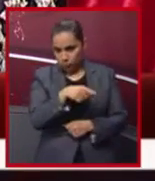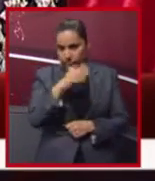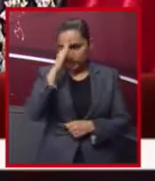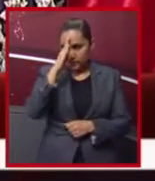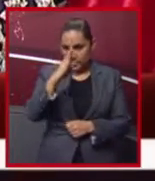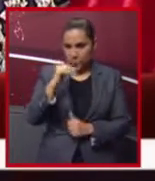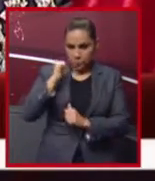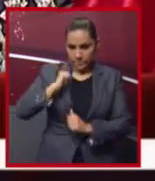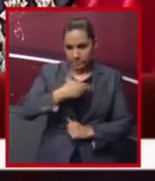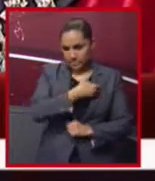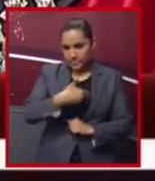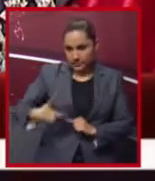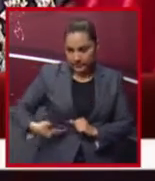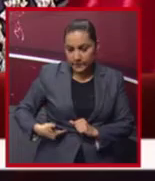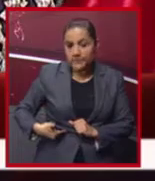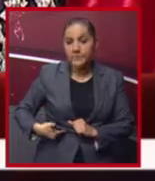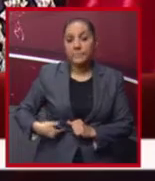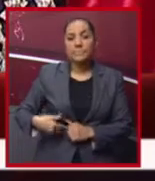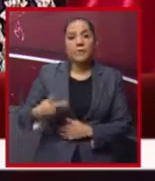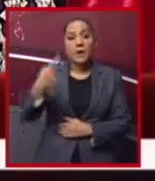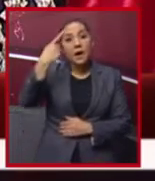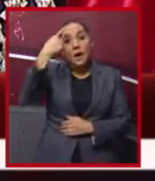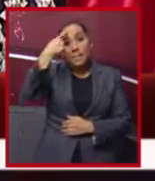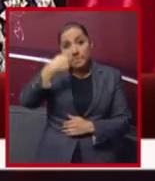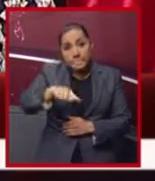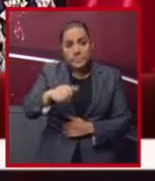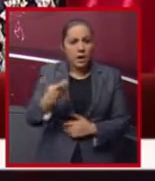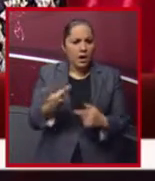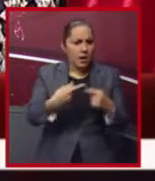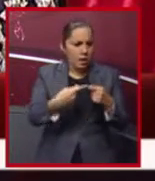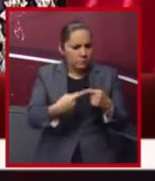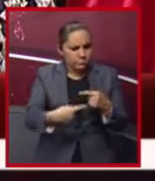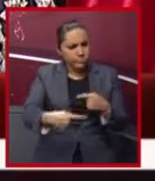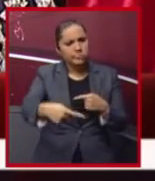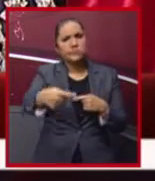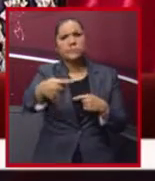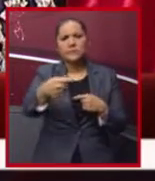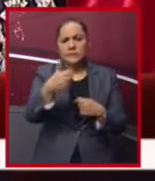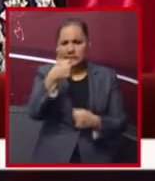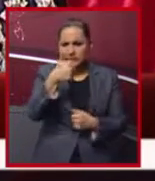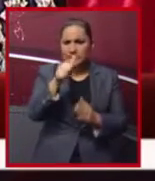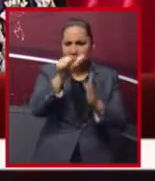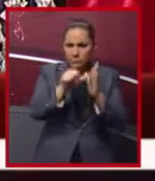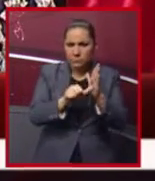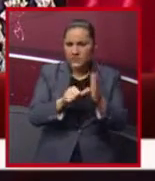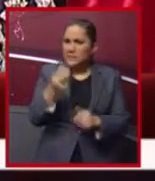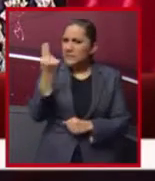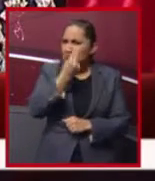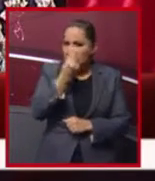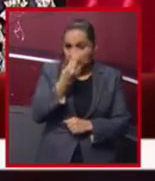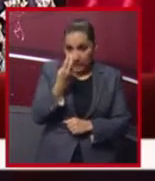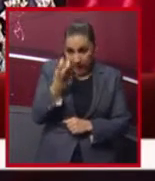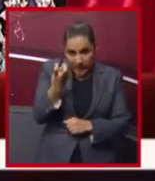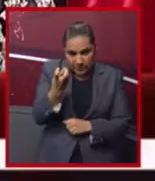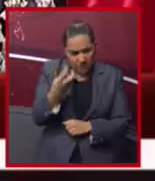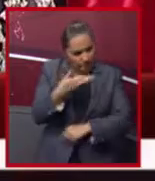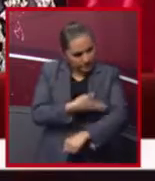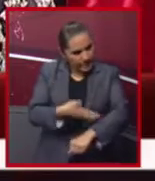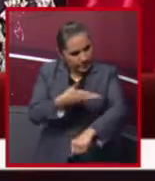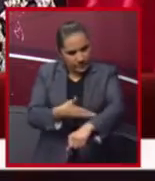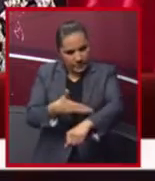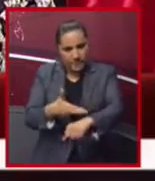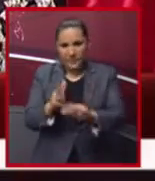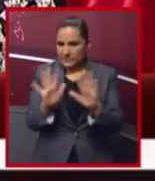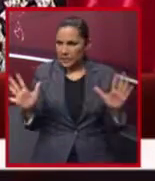aquí, para que en 6 meses le demos la vuelta a esto. Él nos dijo más lo